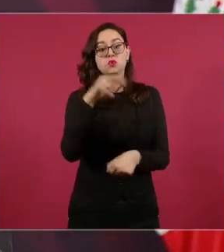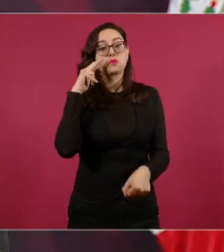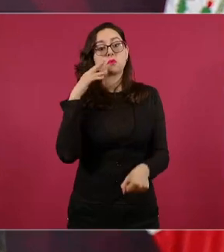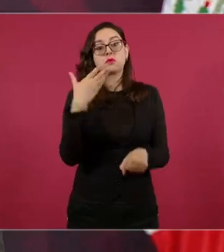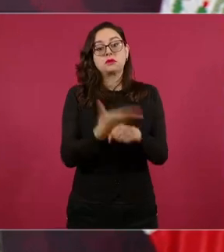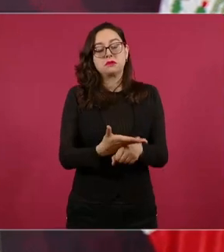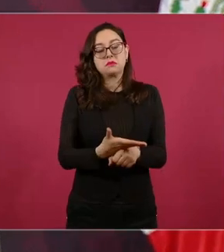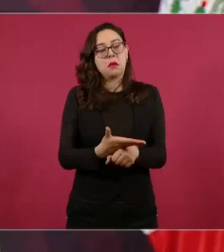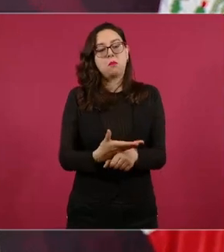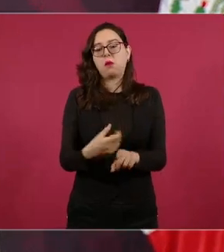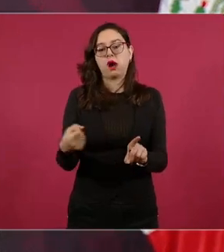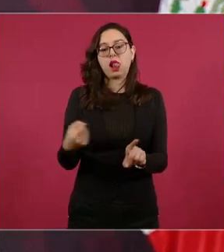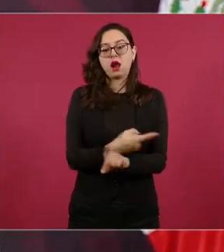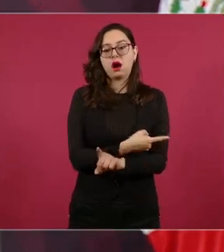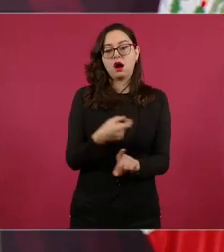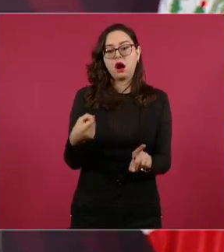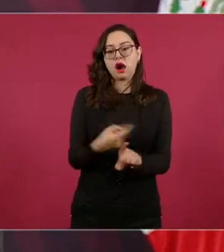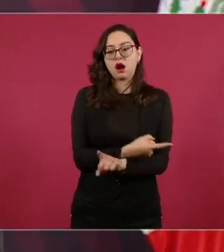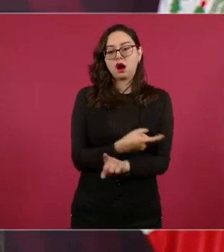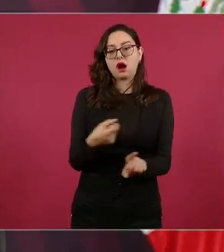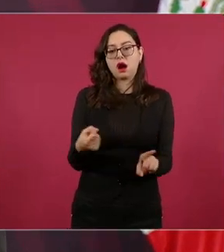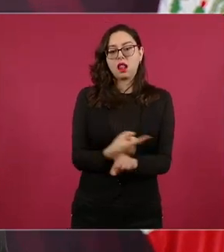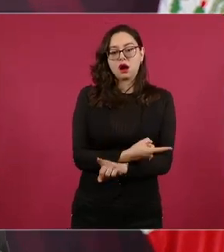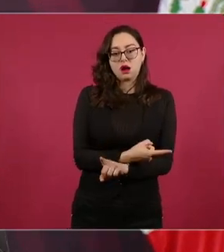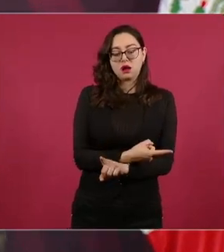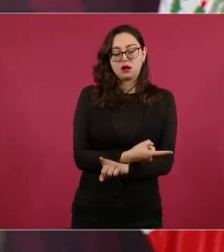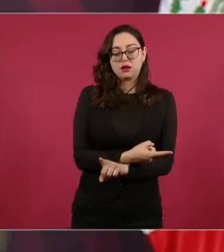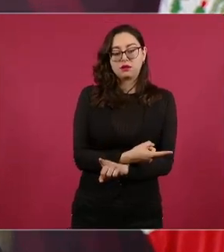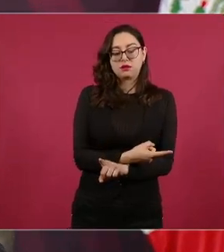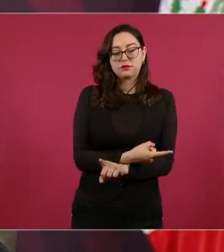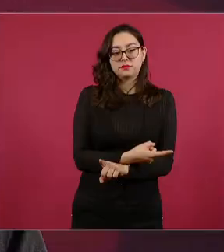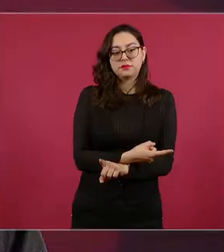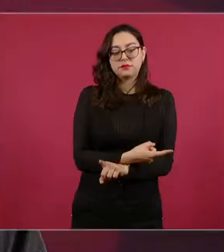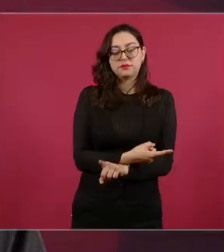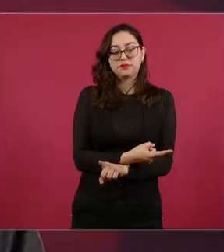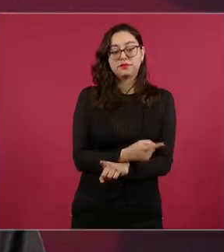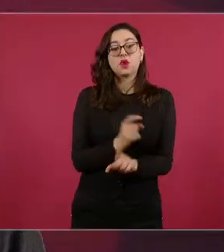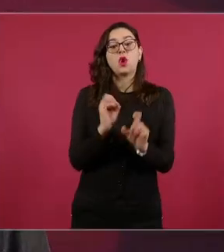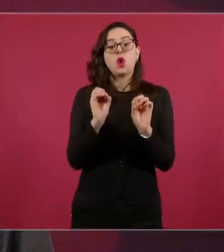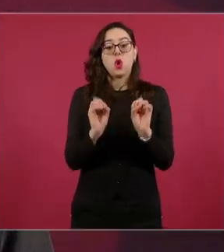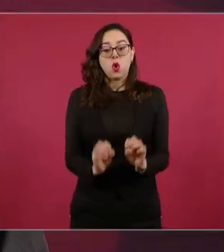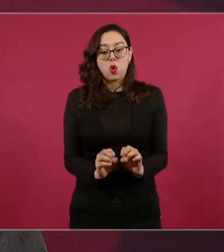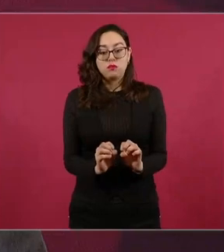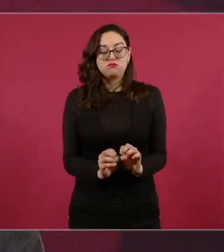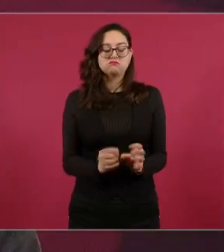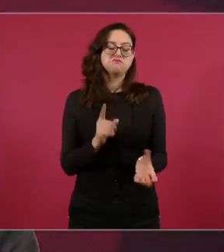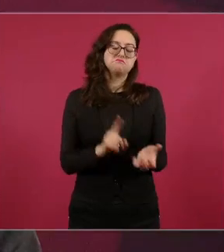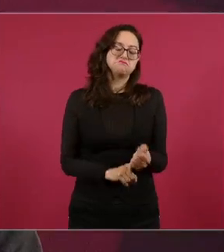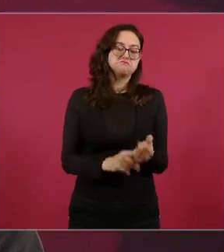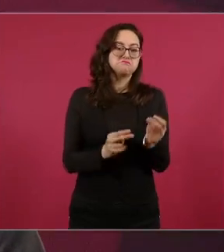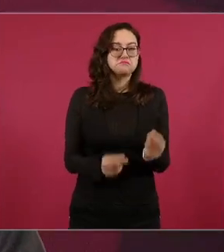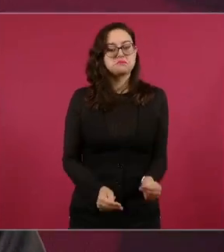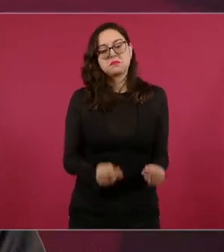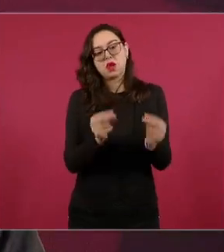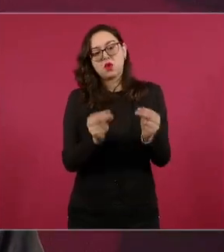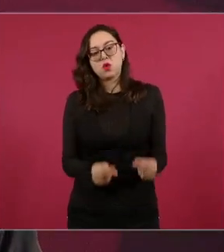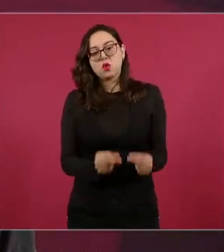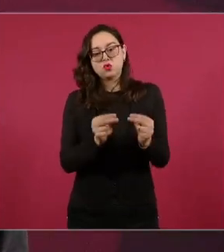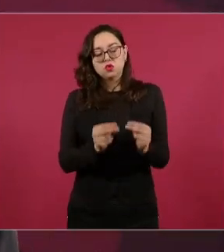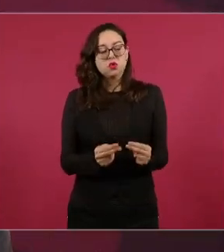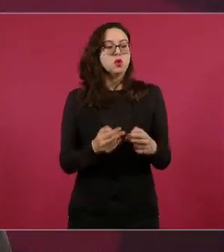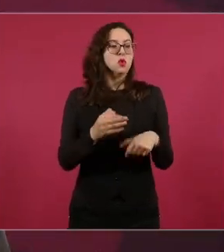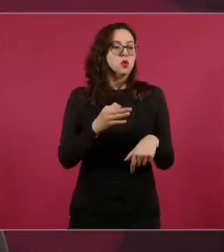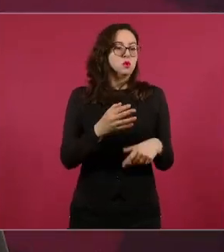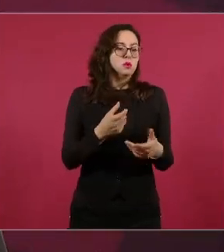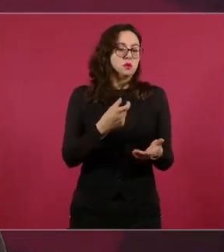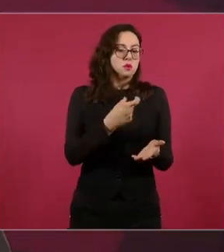o se hacía negocio con la compra de